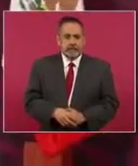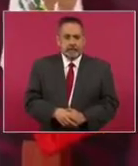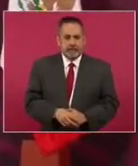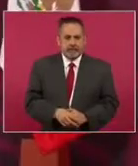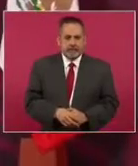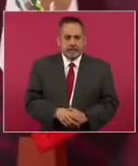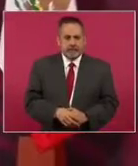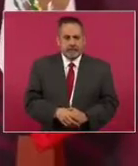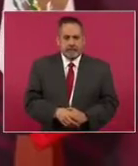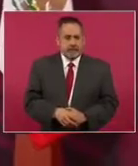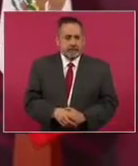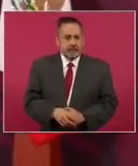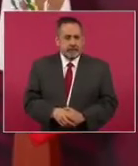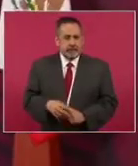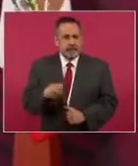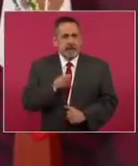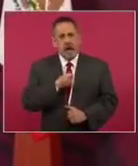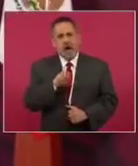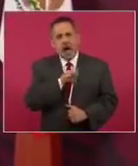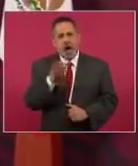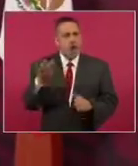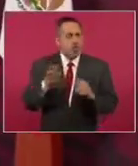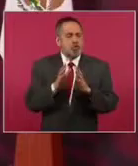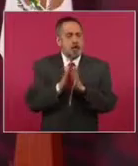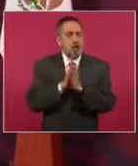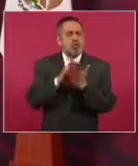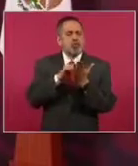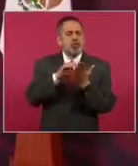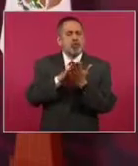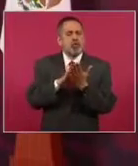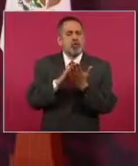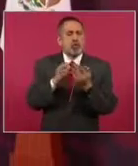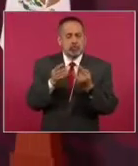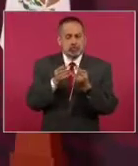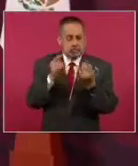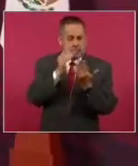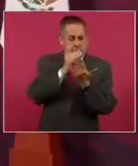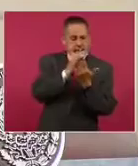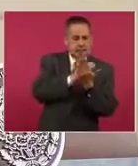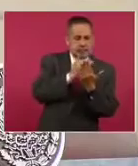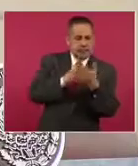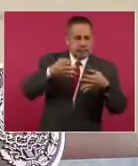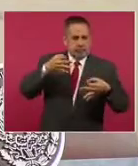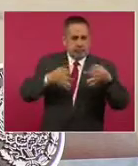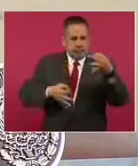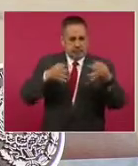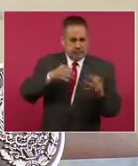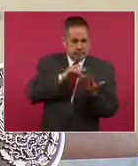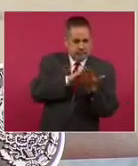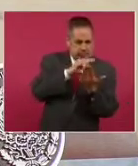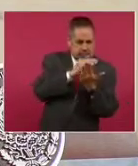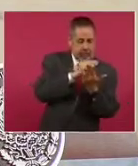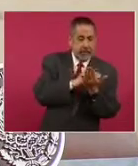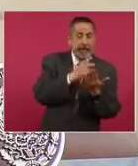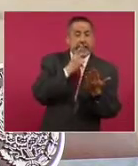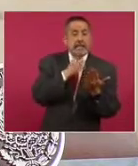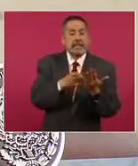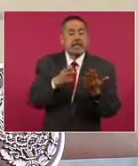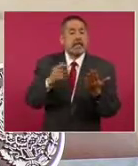tesis jurisprudencia de que cuando no se aprueba el presupuesto